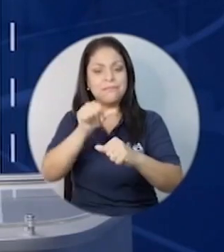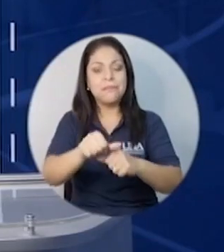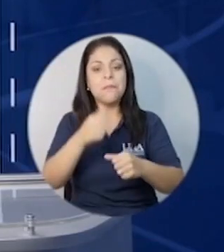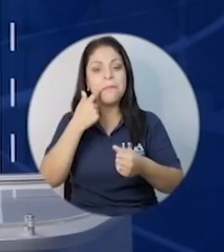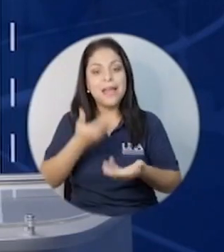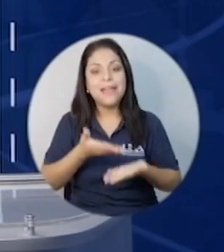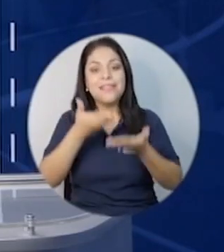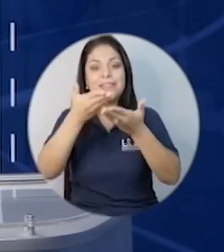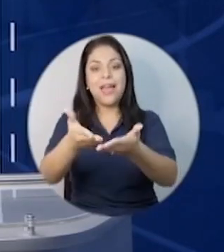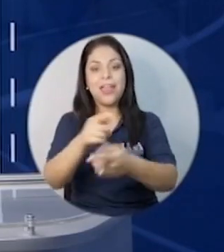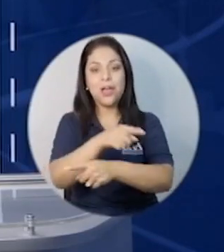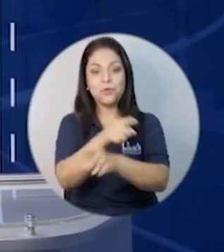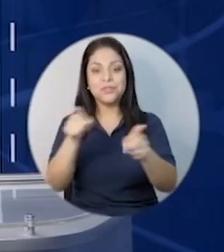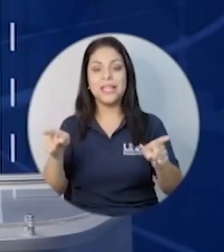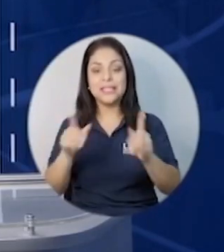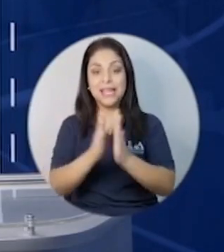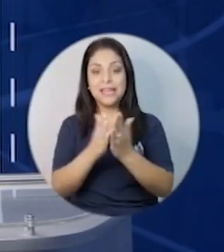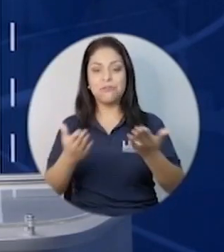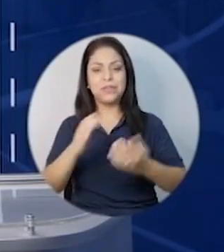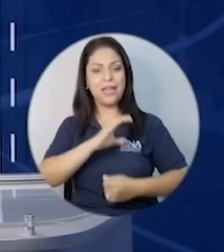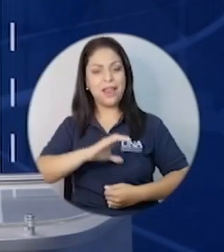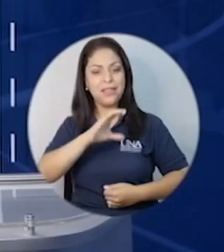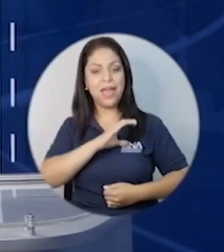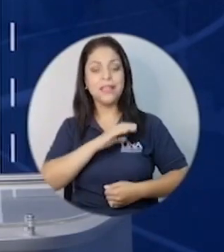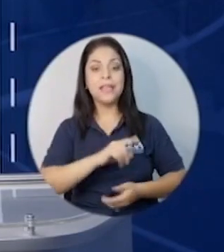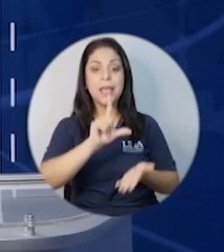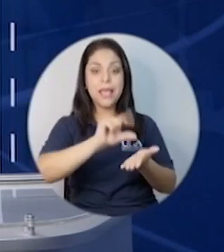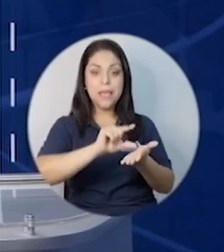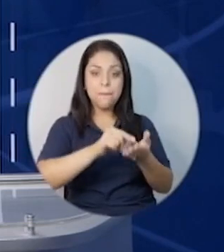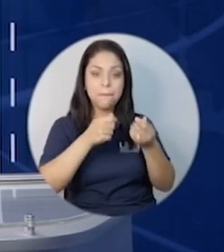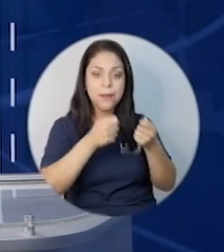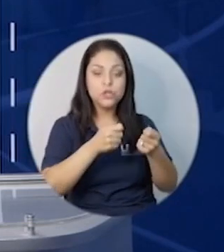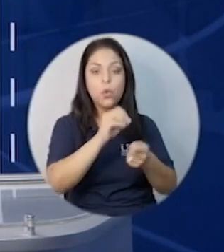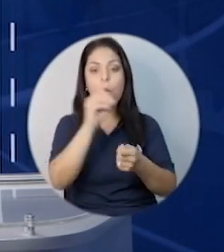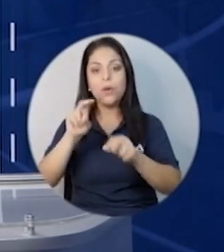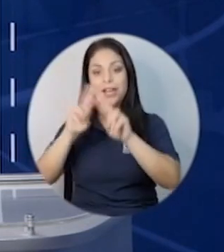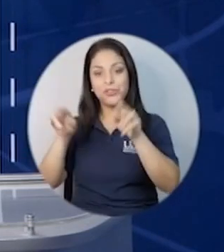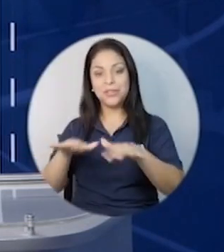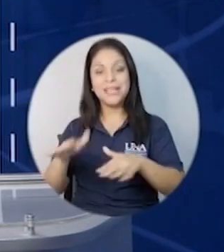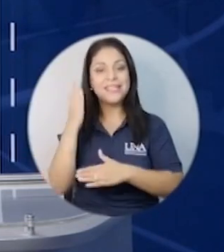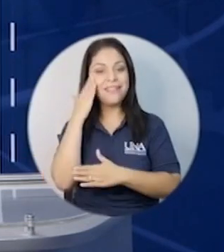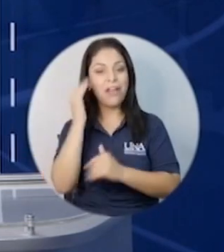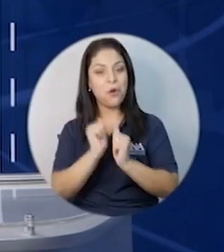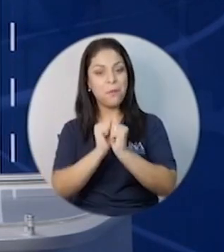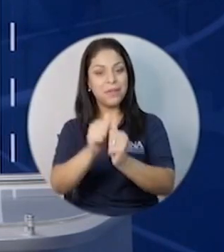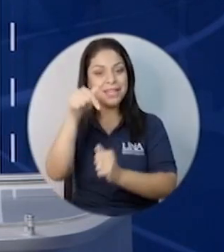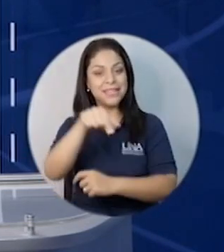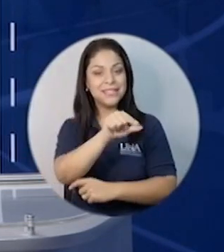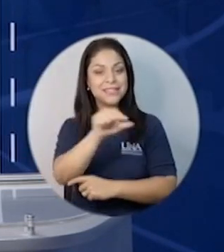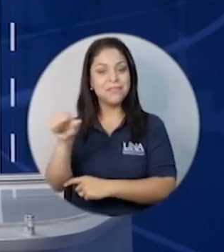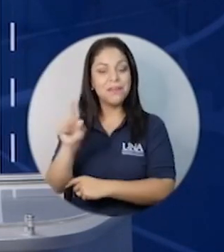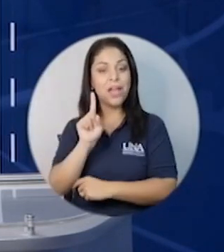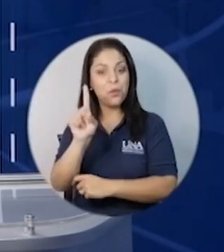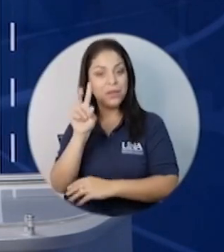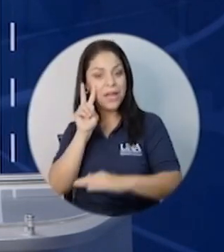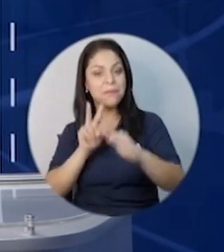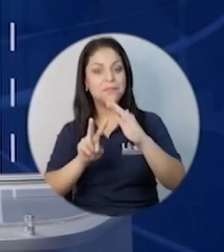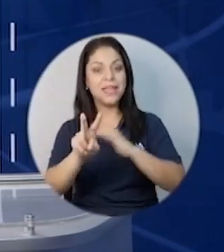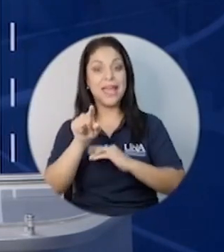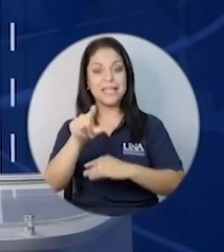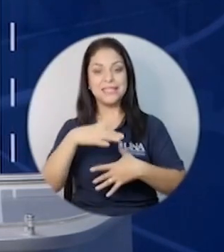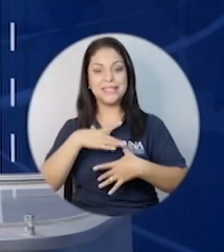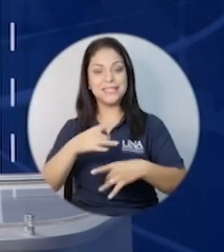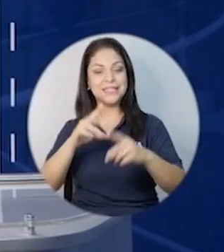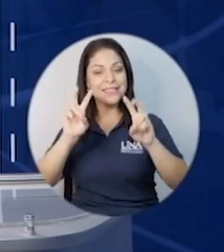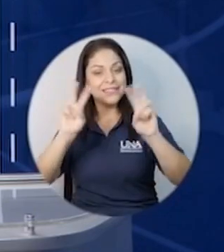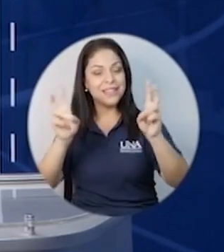por llevarle a usted libros de gran calidad, sea en formato impreso o electrónico. Así que ya sabe, acompáñenos esta semana en Una Mirada con